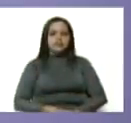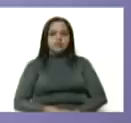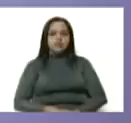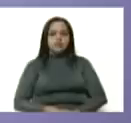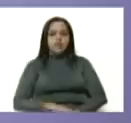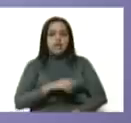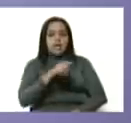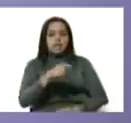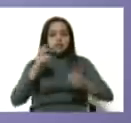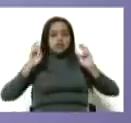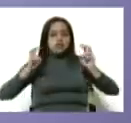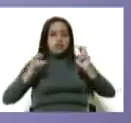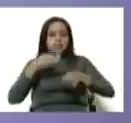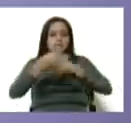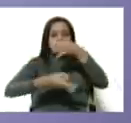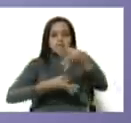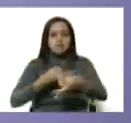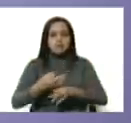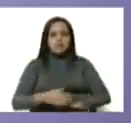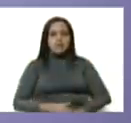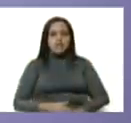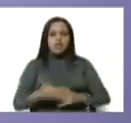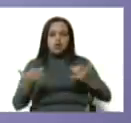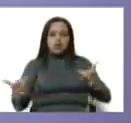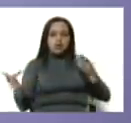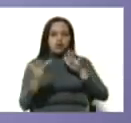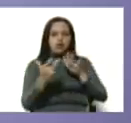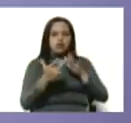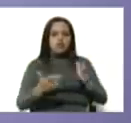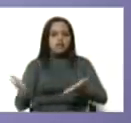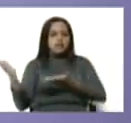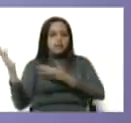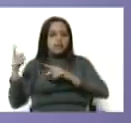Es parte del contexto de estas declaraciones y con ellas retornamos el contacto a los estudios. Adelante.